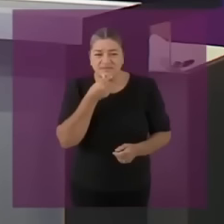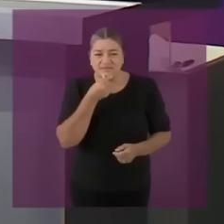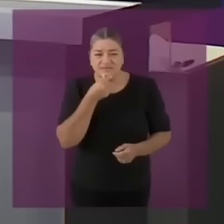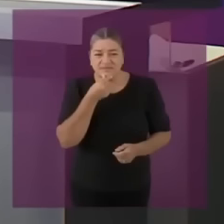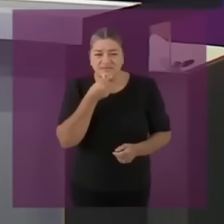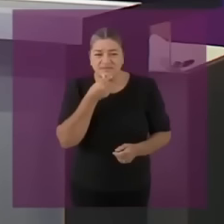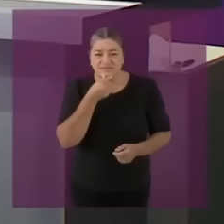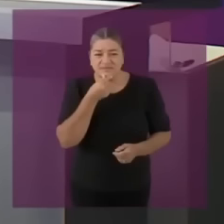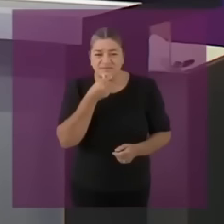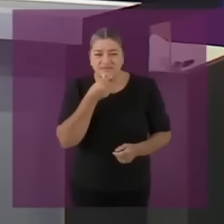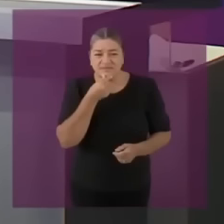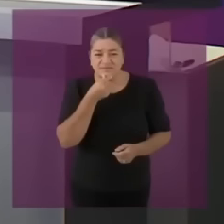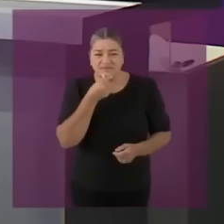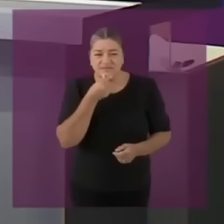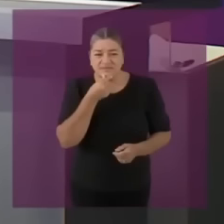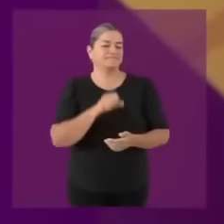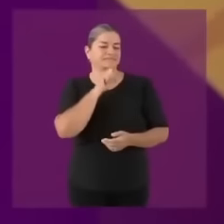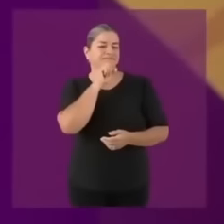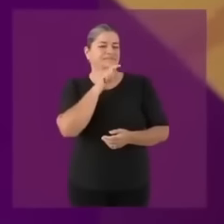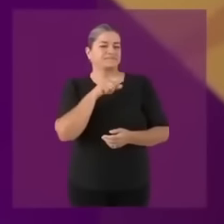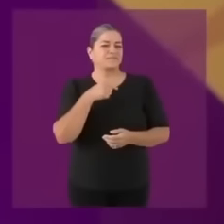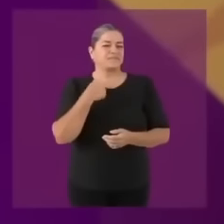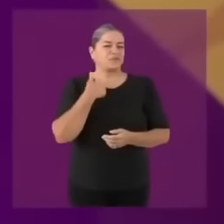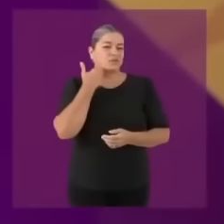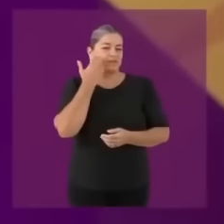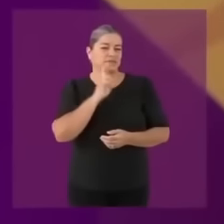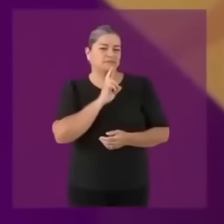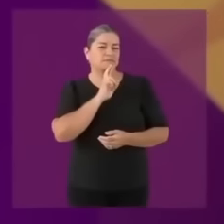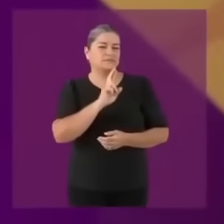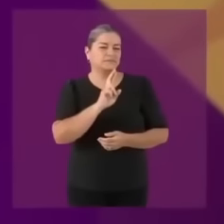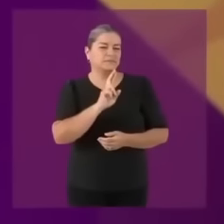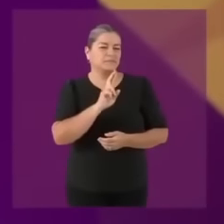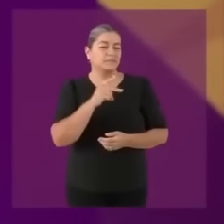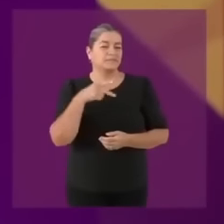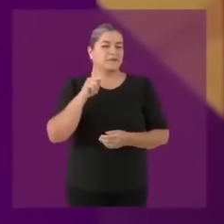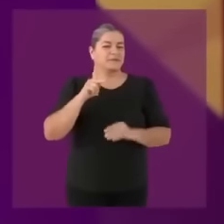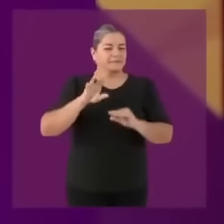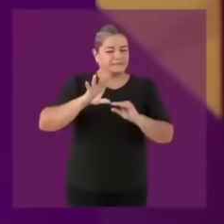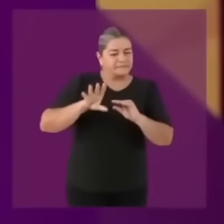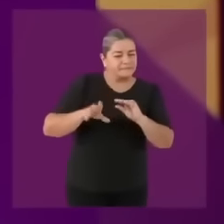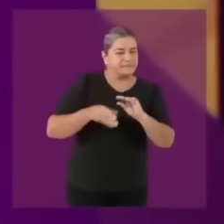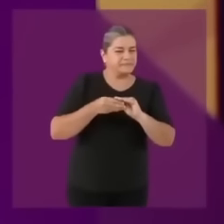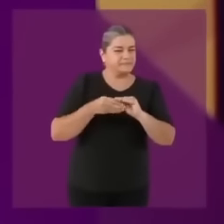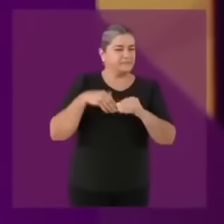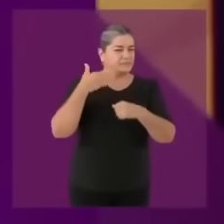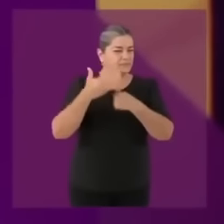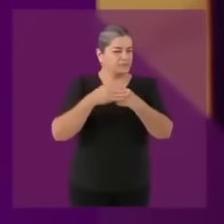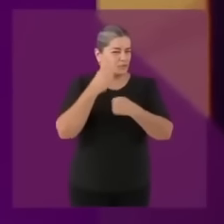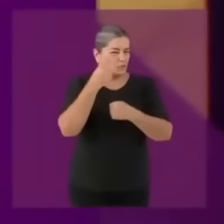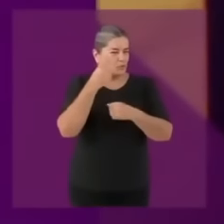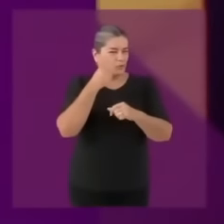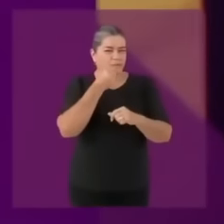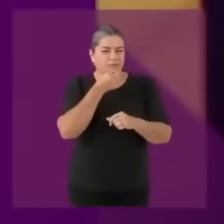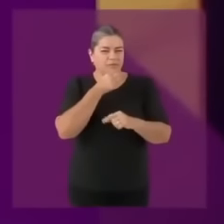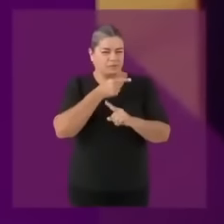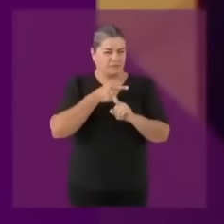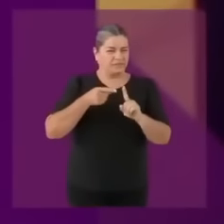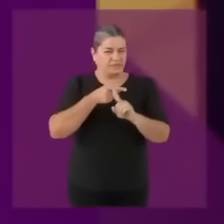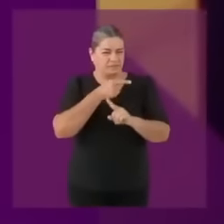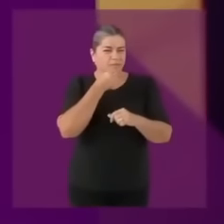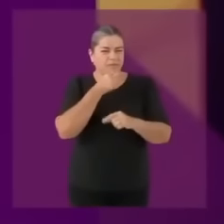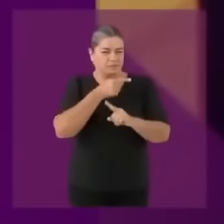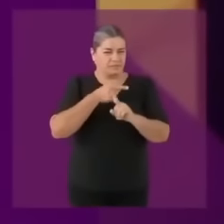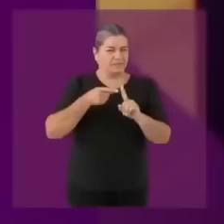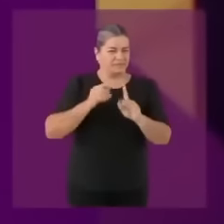¿Qué cosa? ¿Por qué dijiste eso, Maínez? Antes que nada, y por educación me quiero masturbar, soy Jorge Álvarez Maínez, pero desde niño me dicen, ¿quién